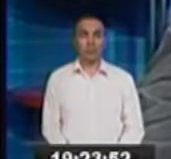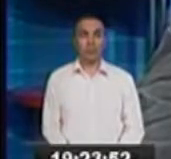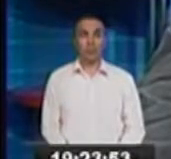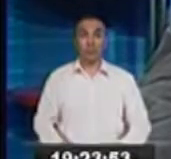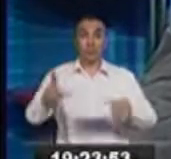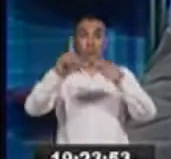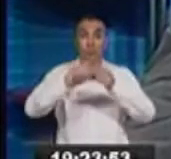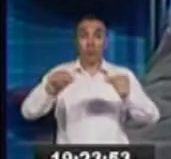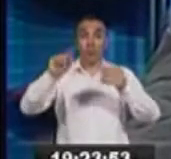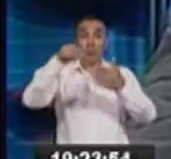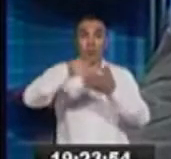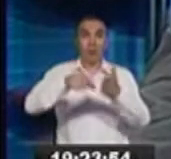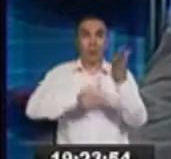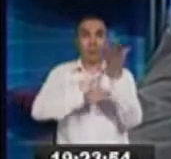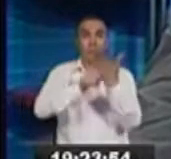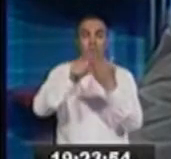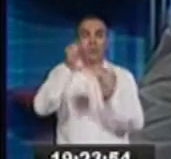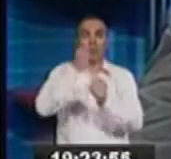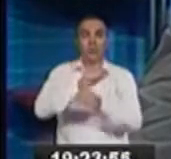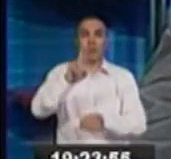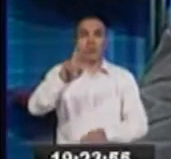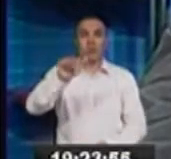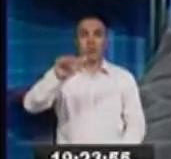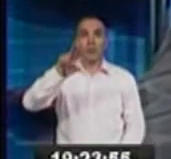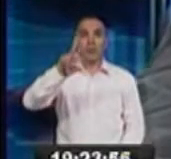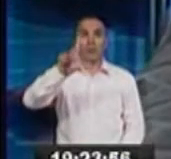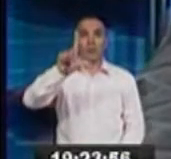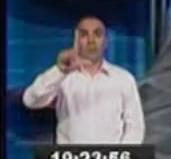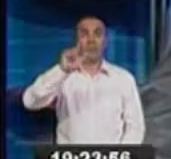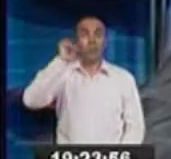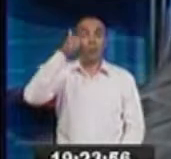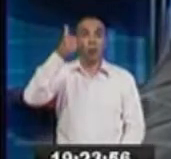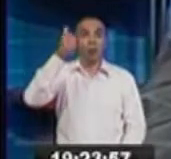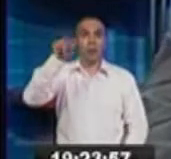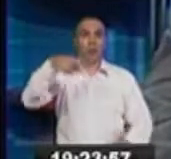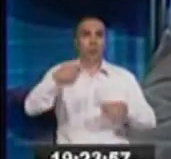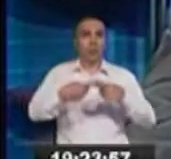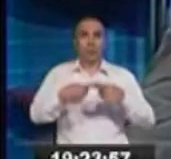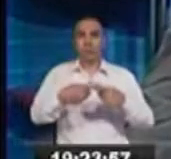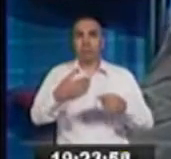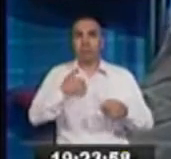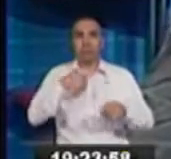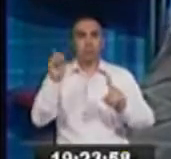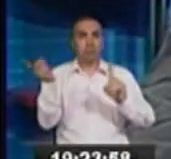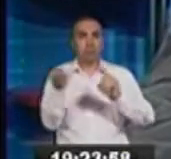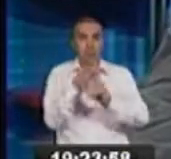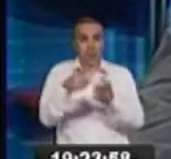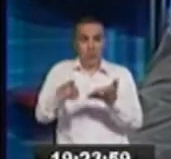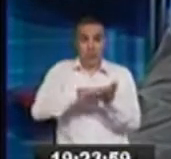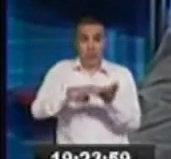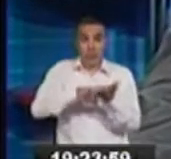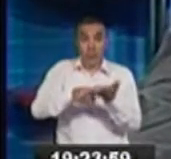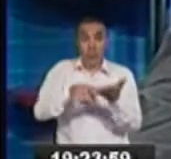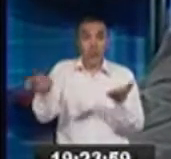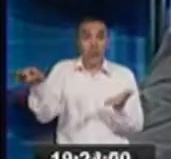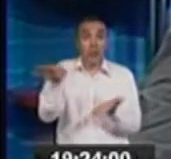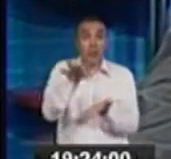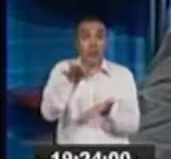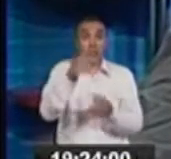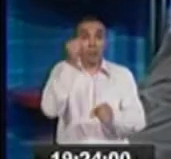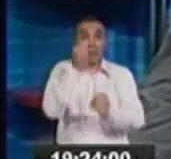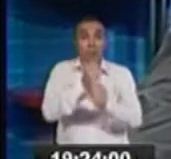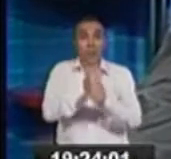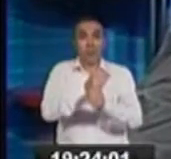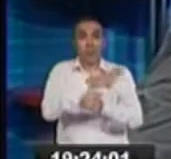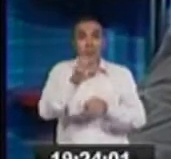Les comentamos, amigos, que el ministro de Trabajo, Raúl Ledesma, confirmó que mañana se llevará a cabo la primera reunión entre representantes de